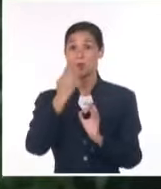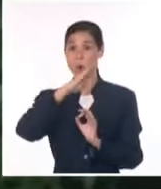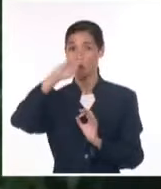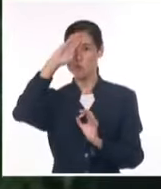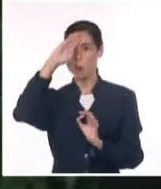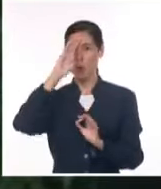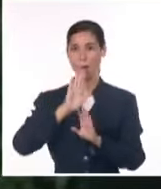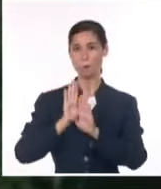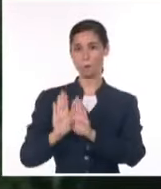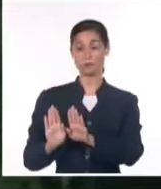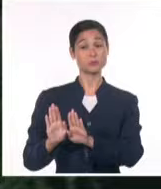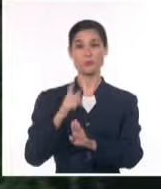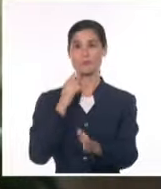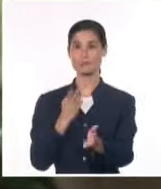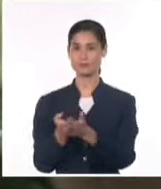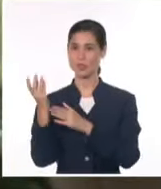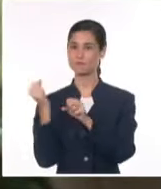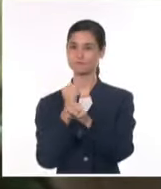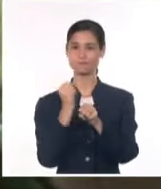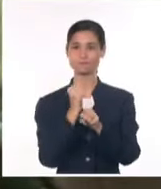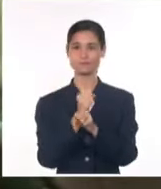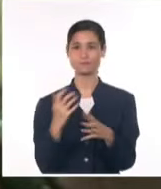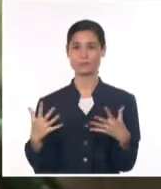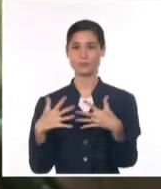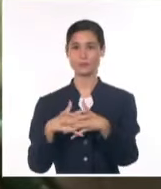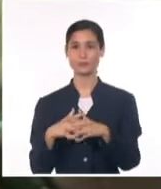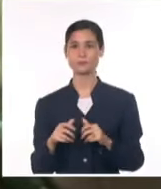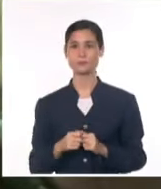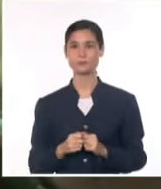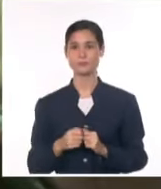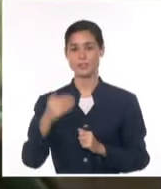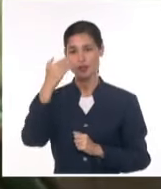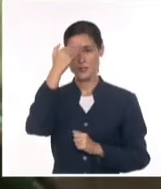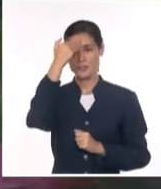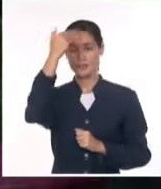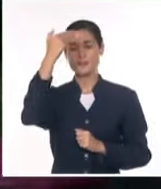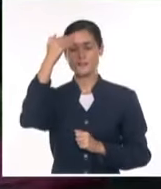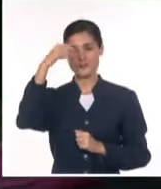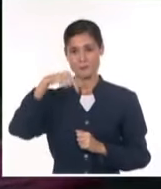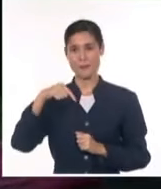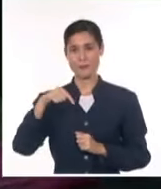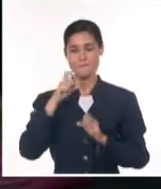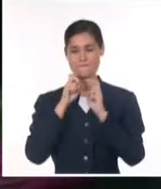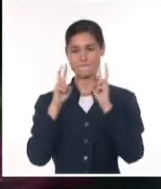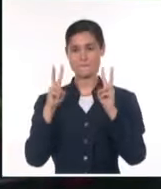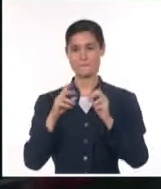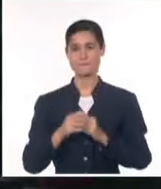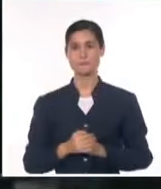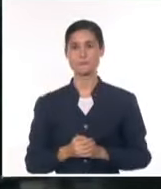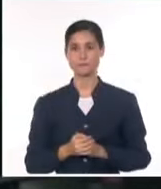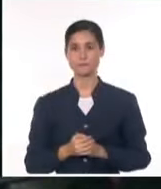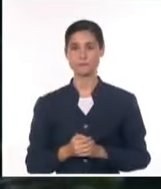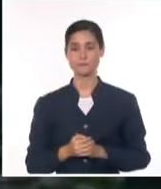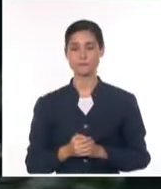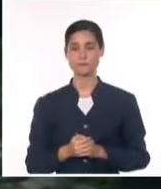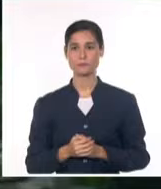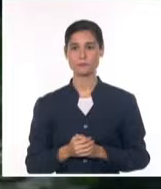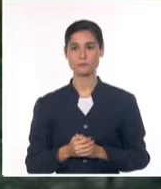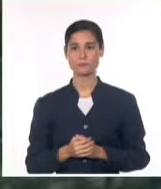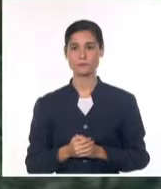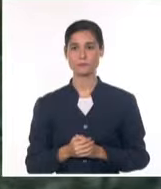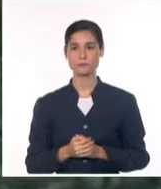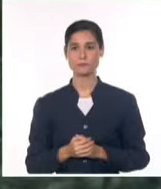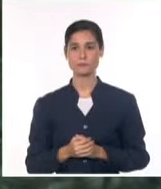satisfacción por el deber cumplido. Gracias por salvar. Desde Artemisa, Rubén Noa y Liz